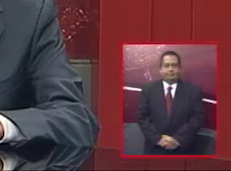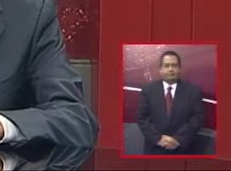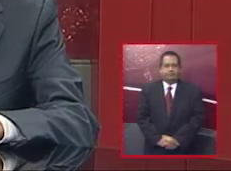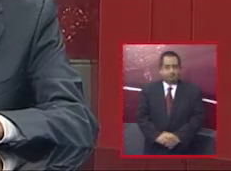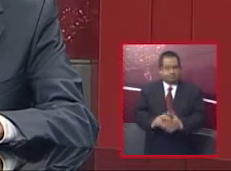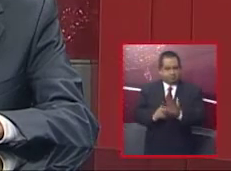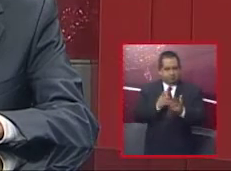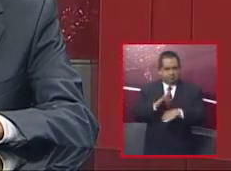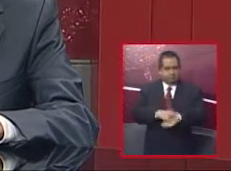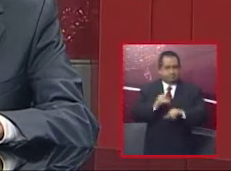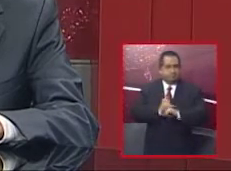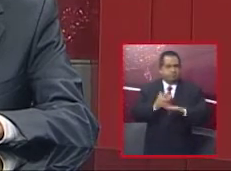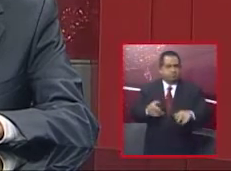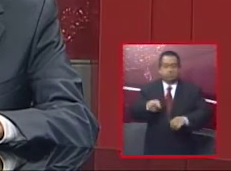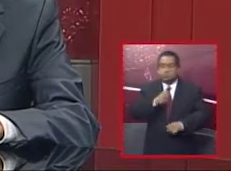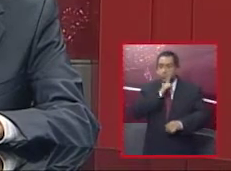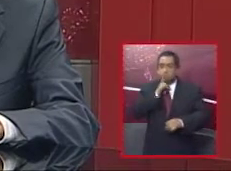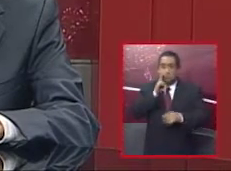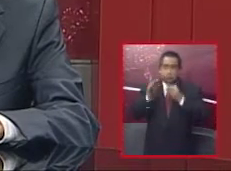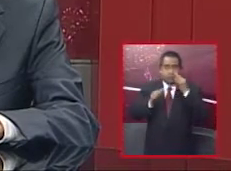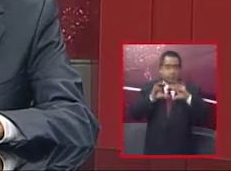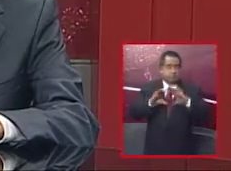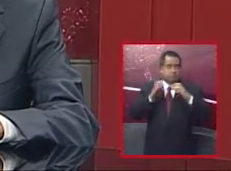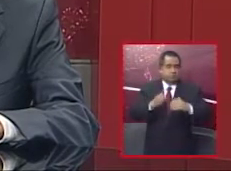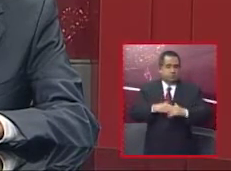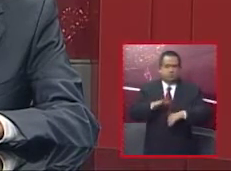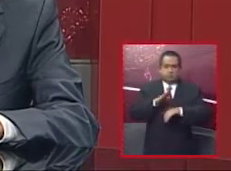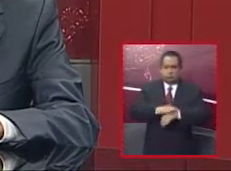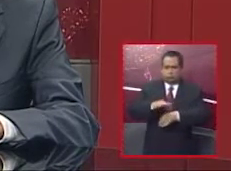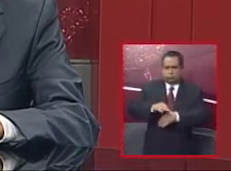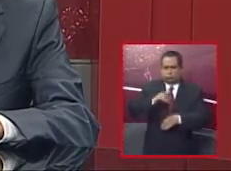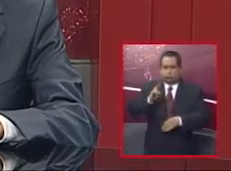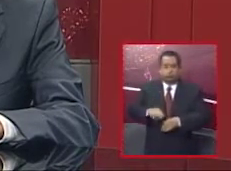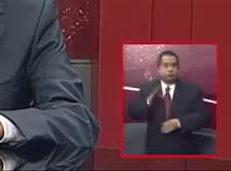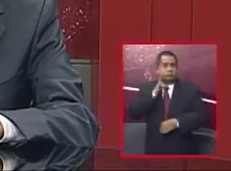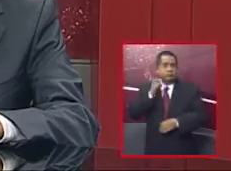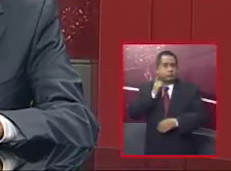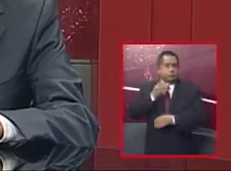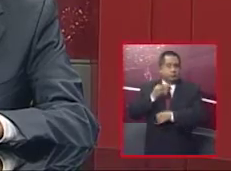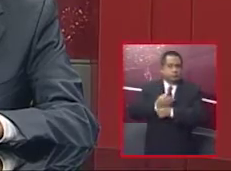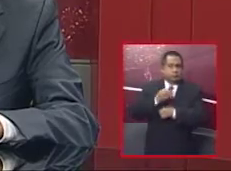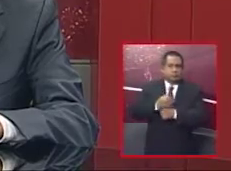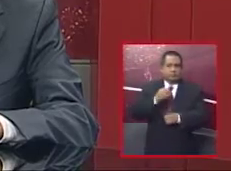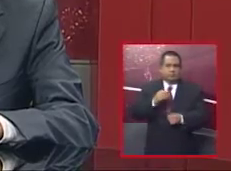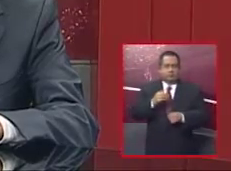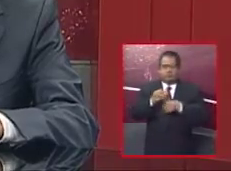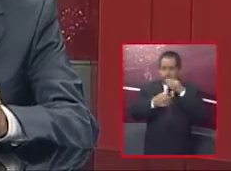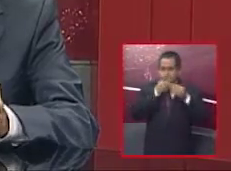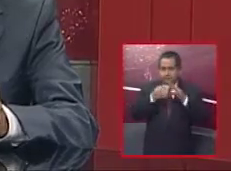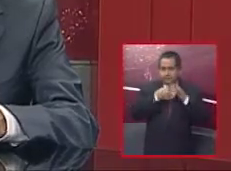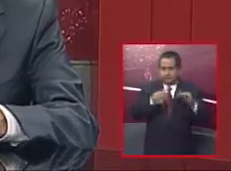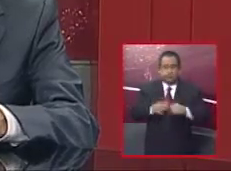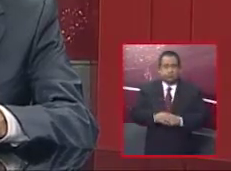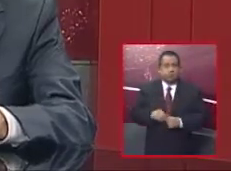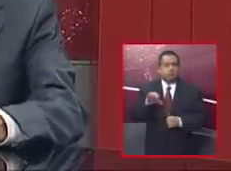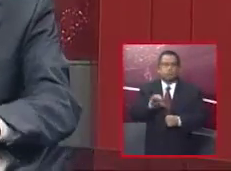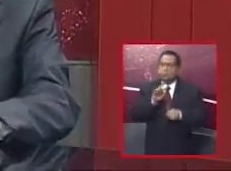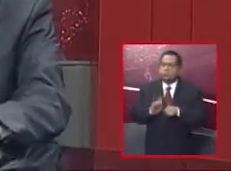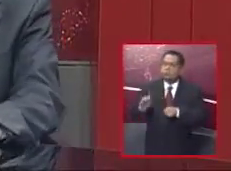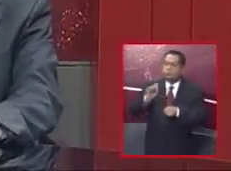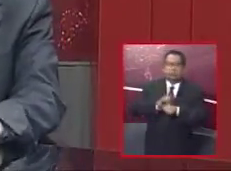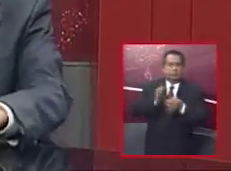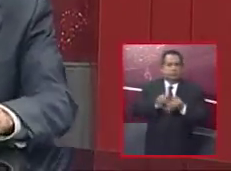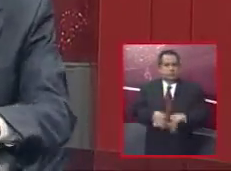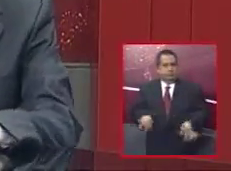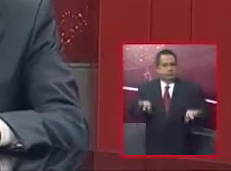Ya estamos de regreso con usted aquí en Noticias del Congreso, transmitiendo en vivo desde el Palacio Legislativo de San Lázaro. Y hoy es un día relevante para